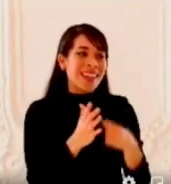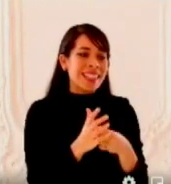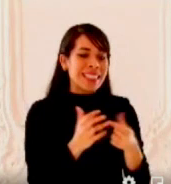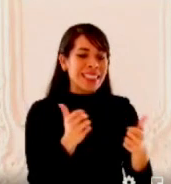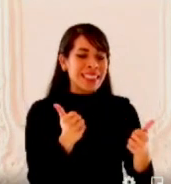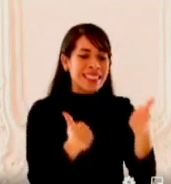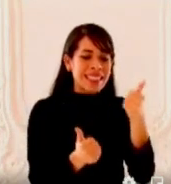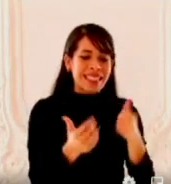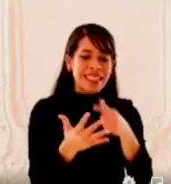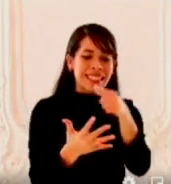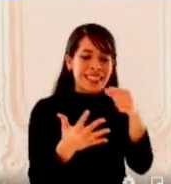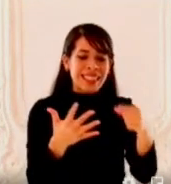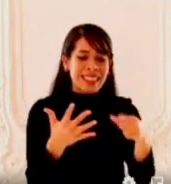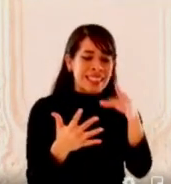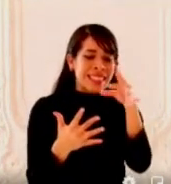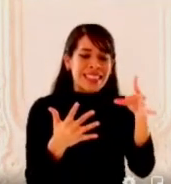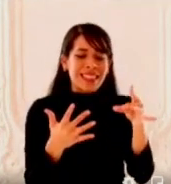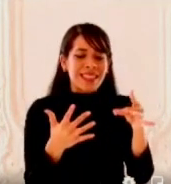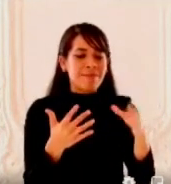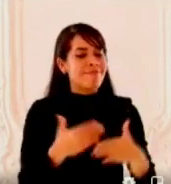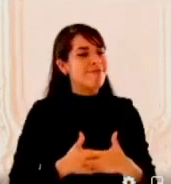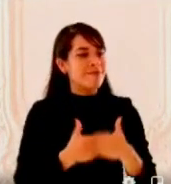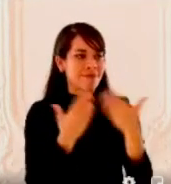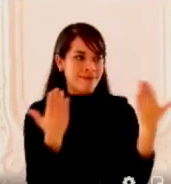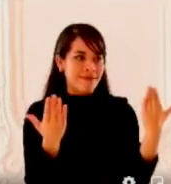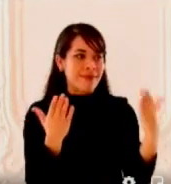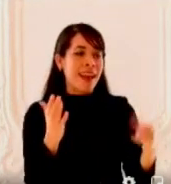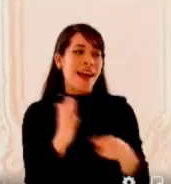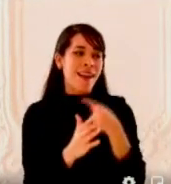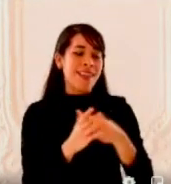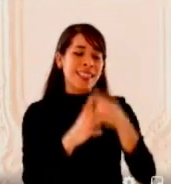en ocasiones toma decisiones que no son de nuestro agrado.